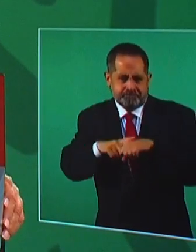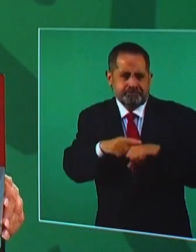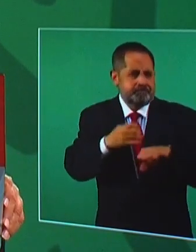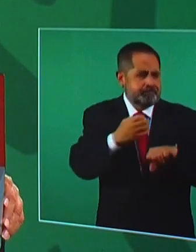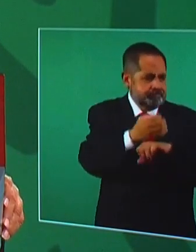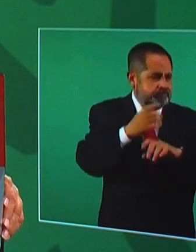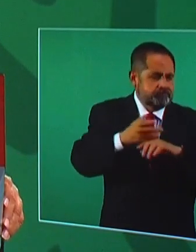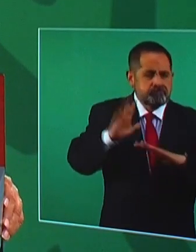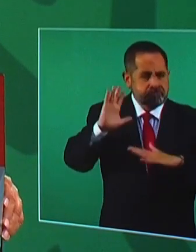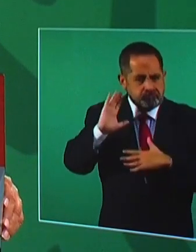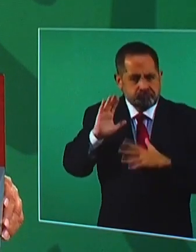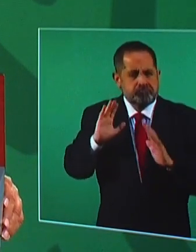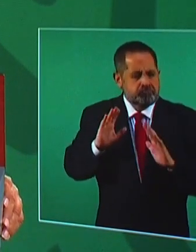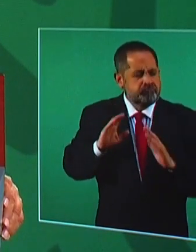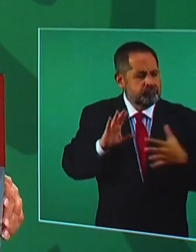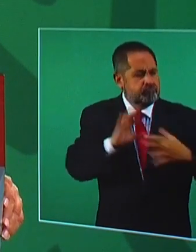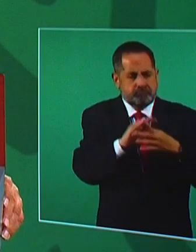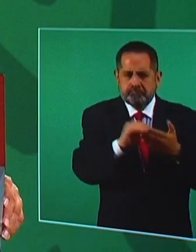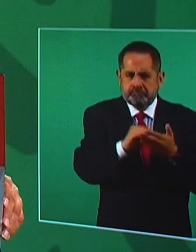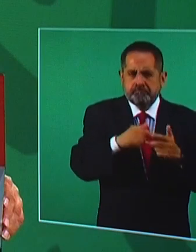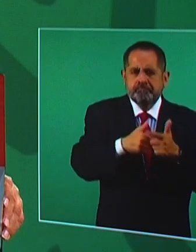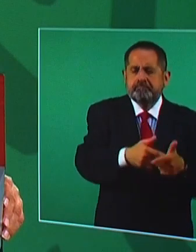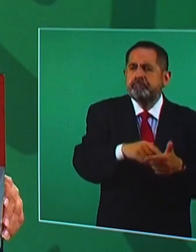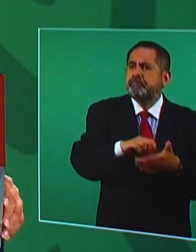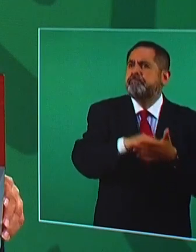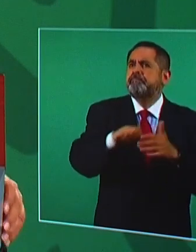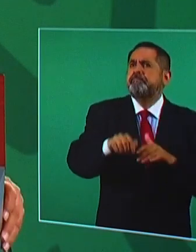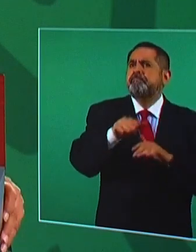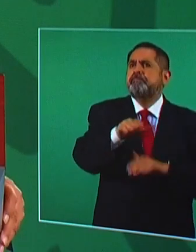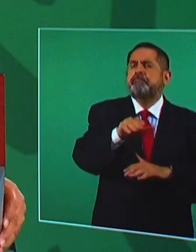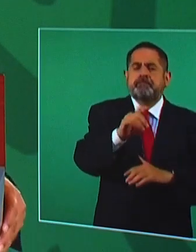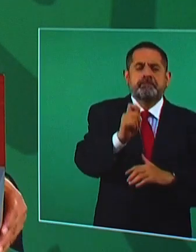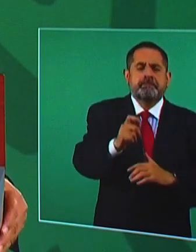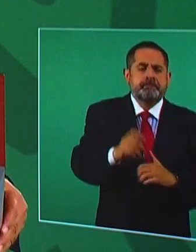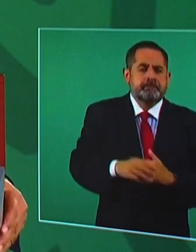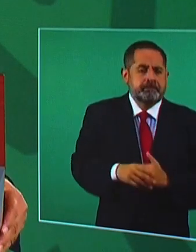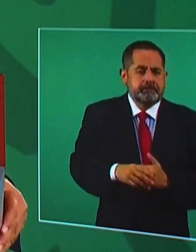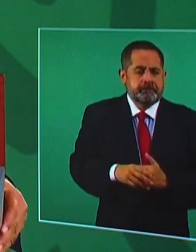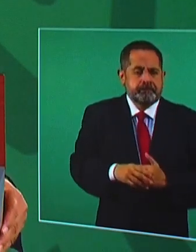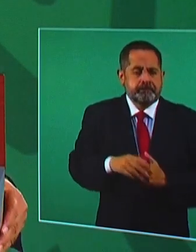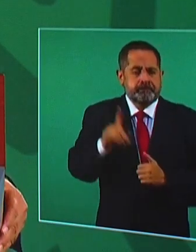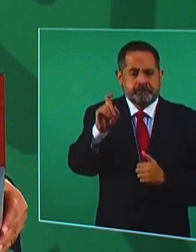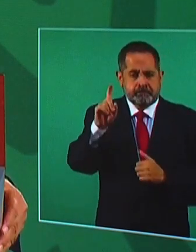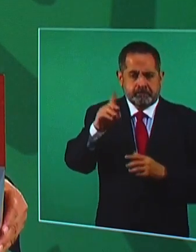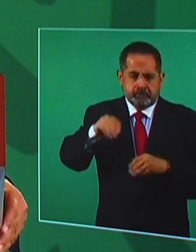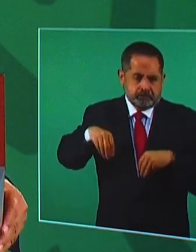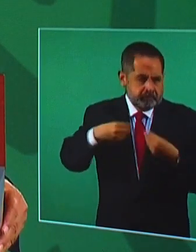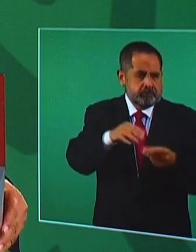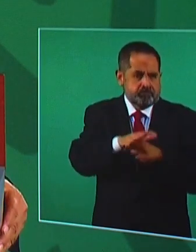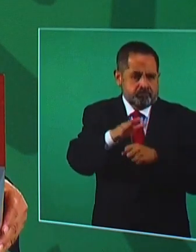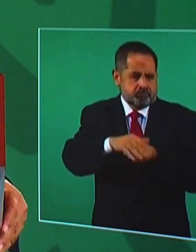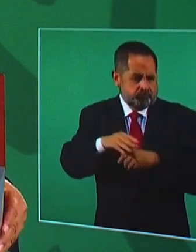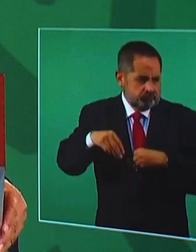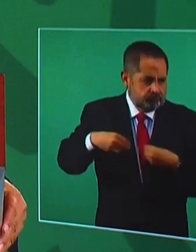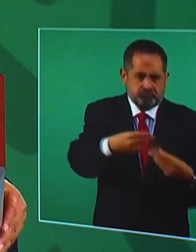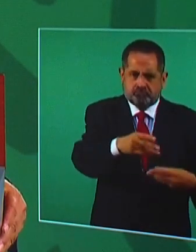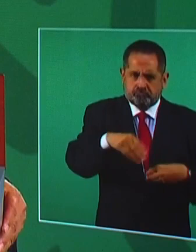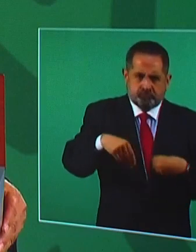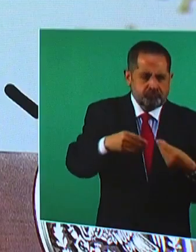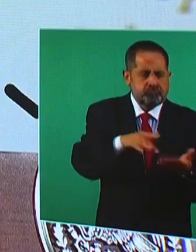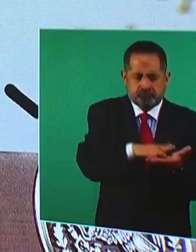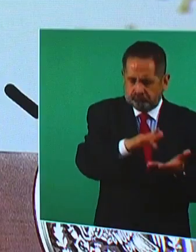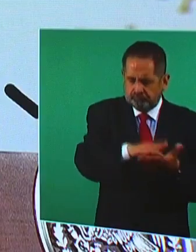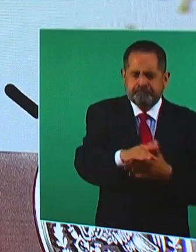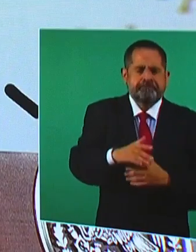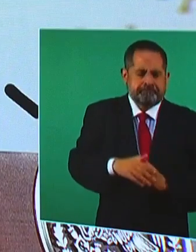el paso de personas entre méxico y los eeuu al hacer uso de la palabra rosa icela rodríguez secretaria de seguridad y protección ciudadana mencionó detalles